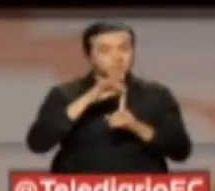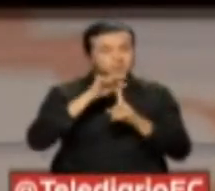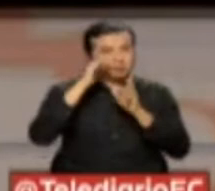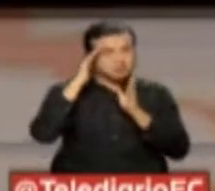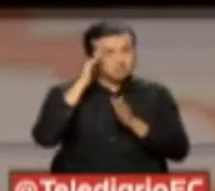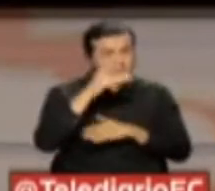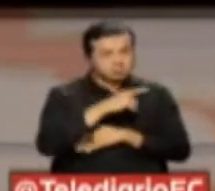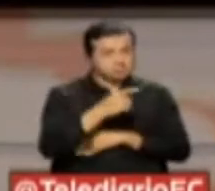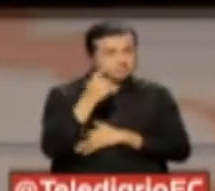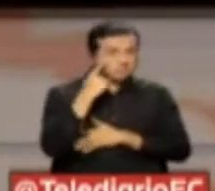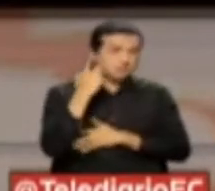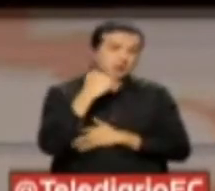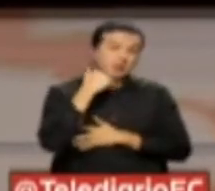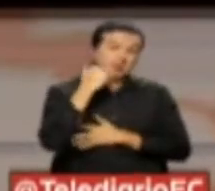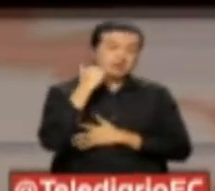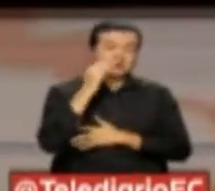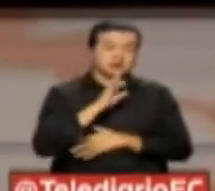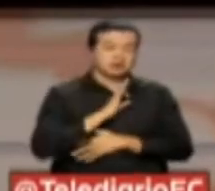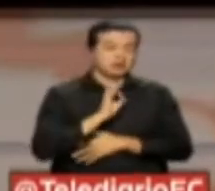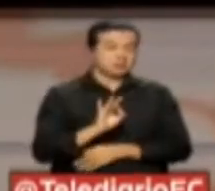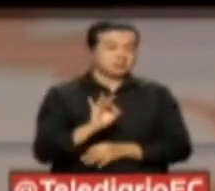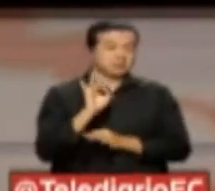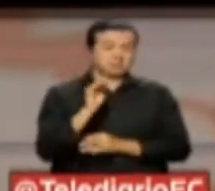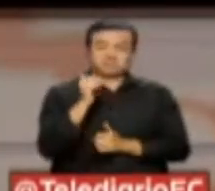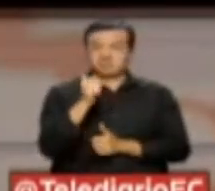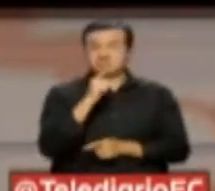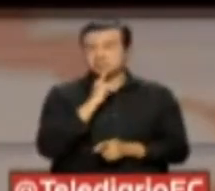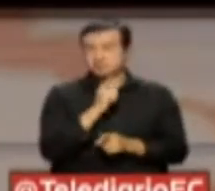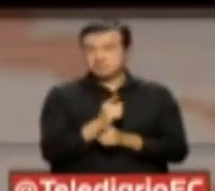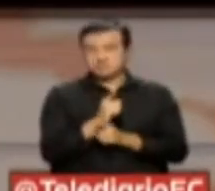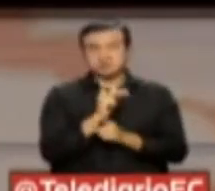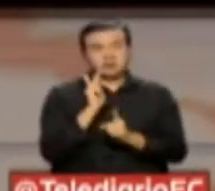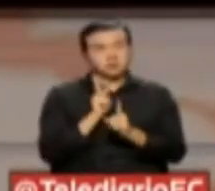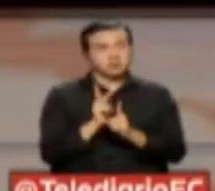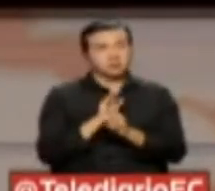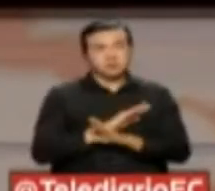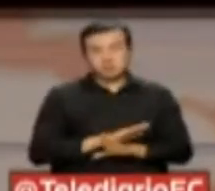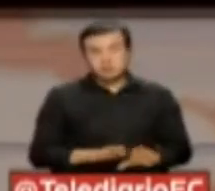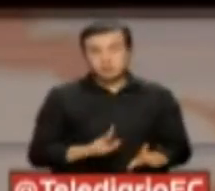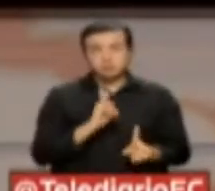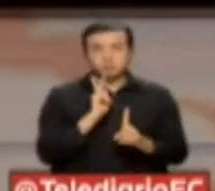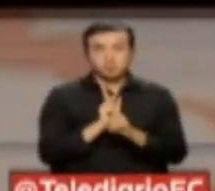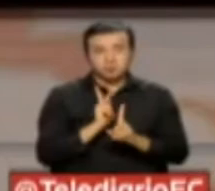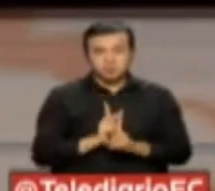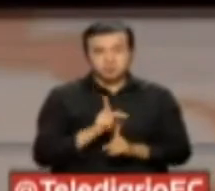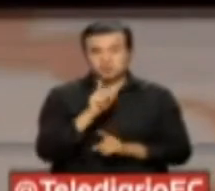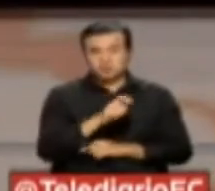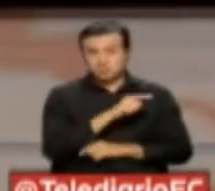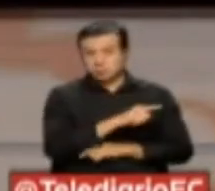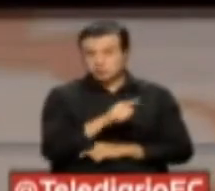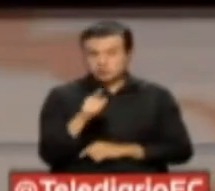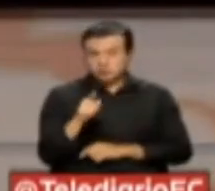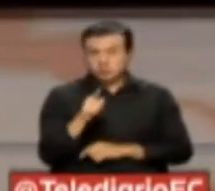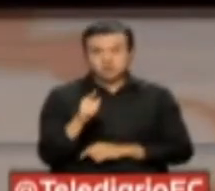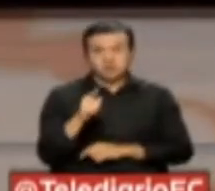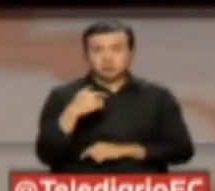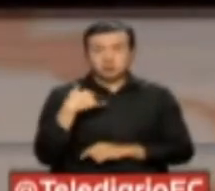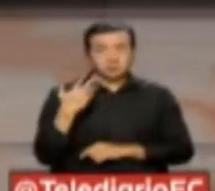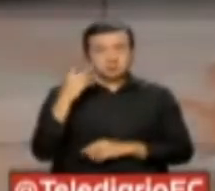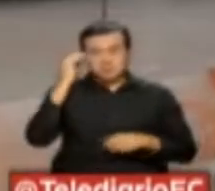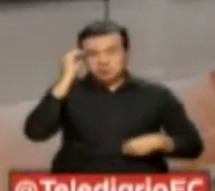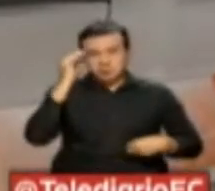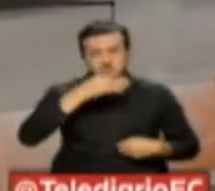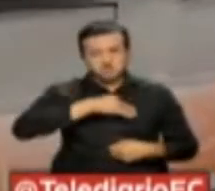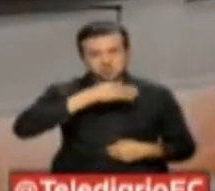usted puede tener un muy buen técnico esa es una parte es una parte de la persona pero y si no tiene valores